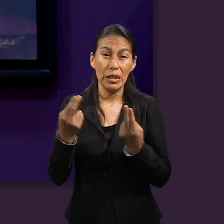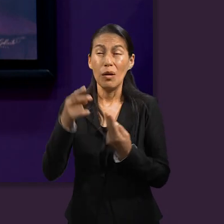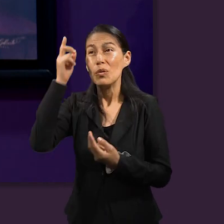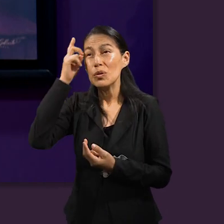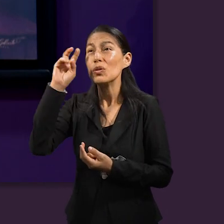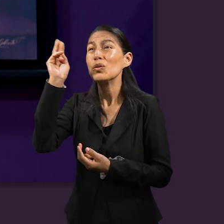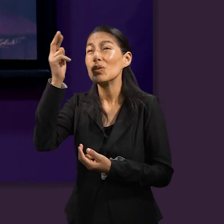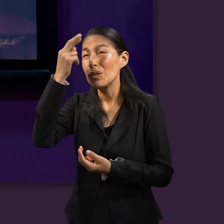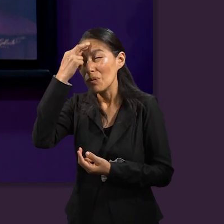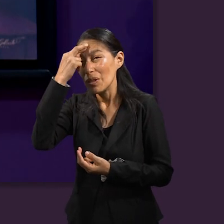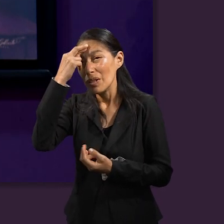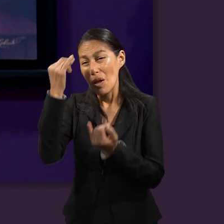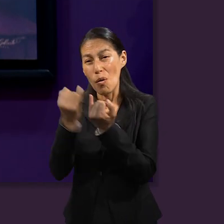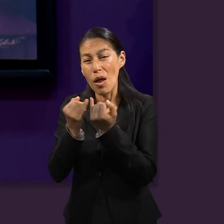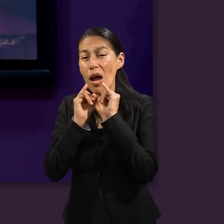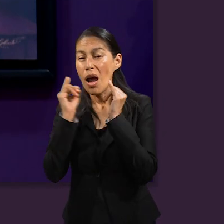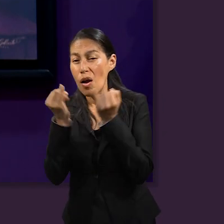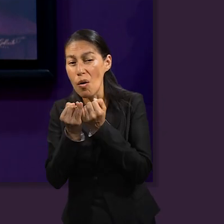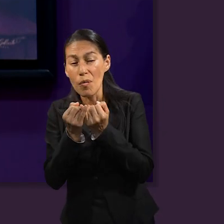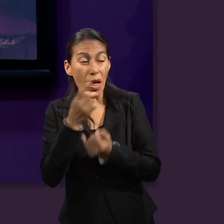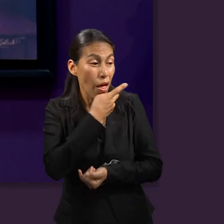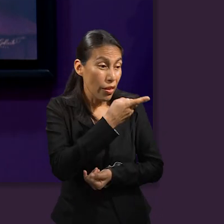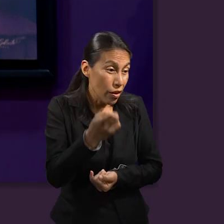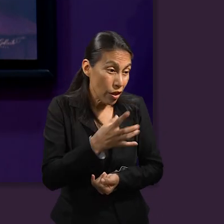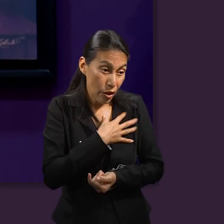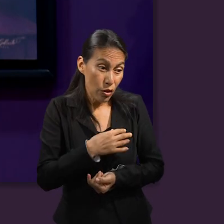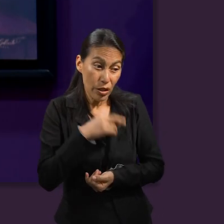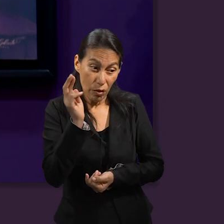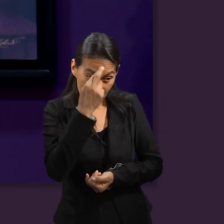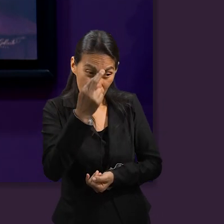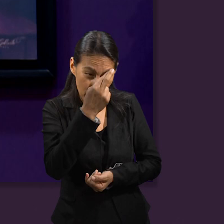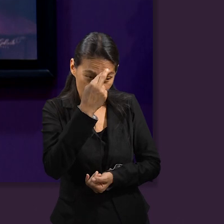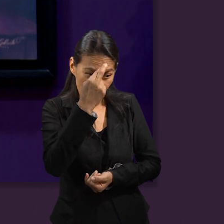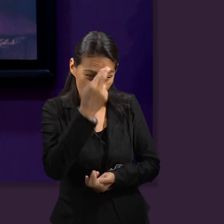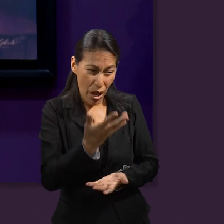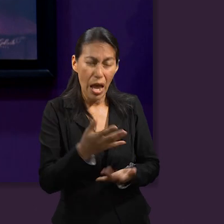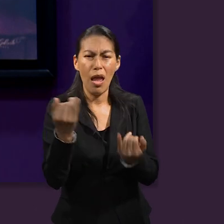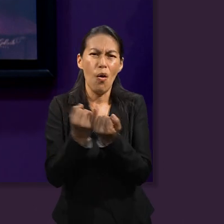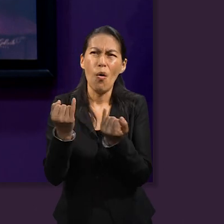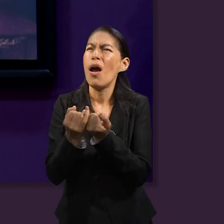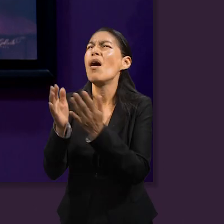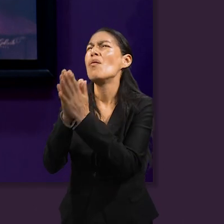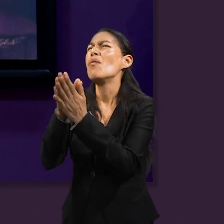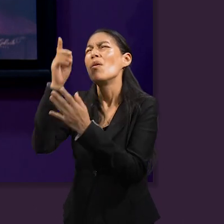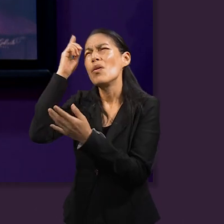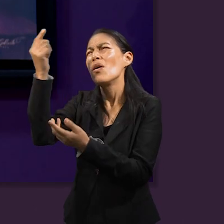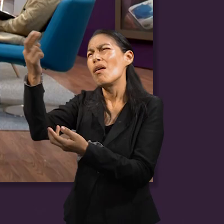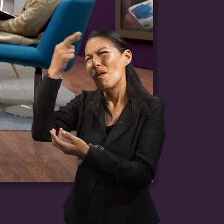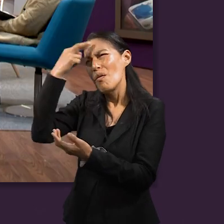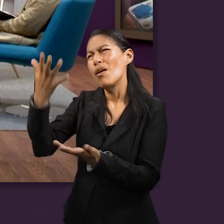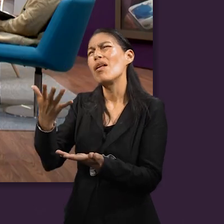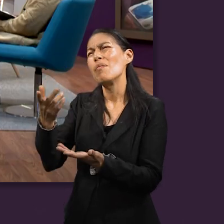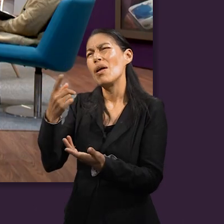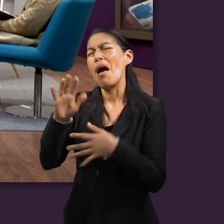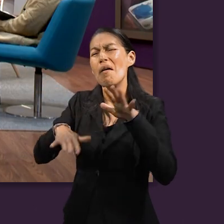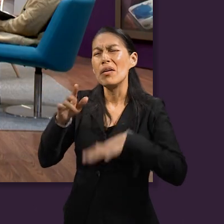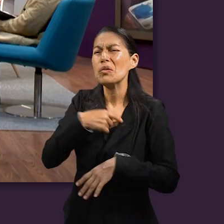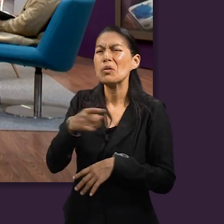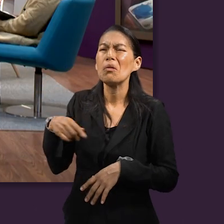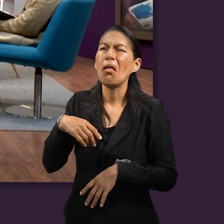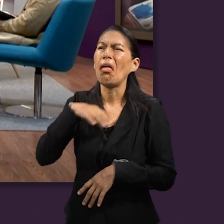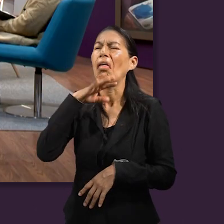que dios nos recuerde cuál es el propósito que tiene para para nuestras vidas a veces quizás lo